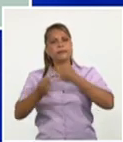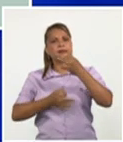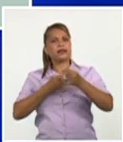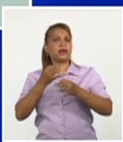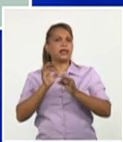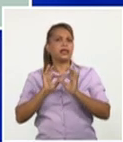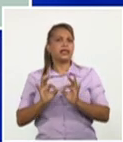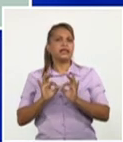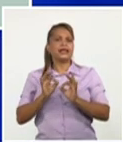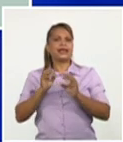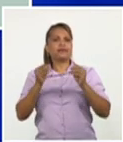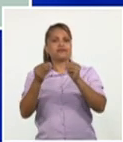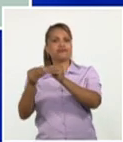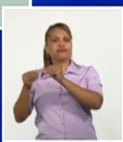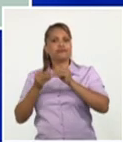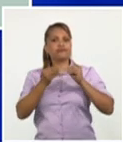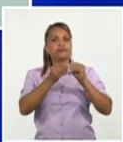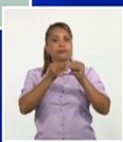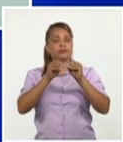la transmisión